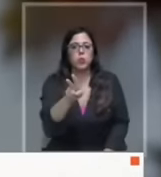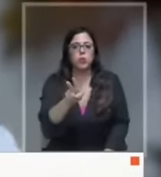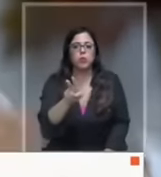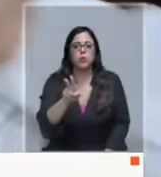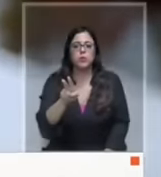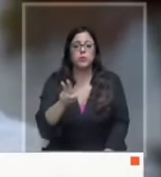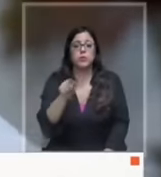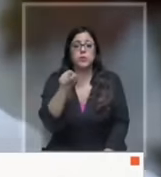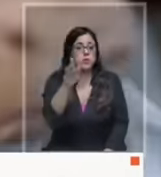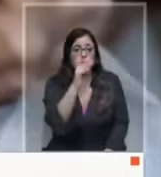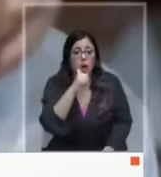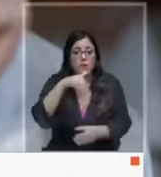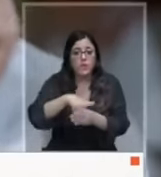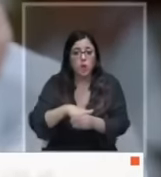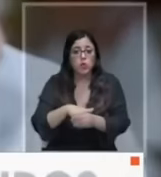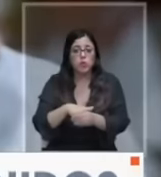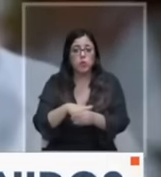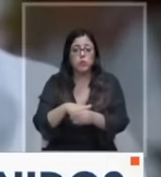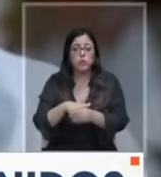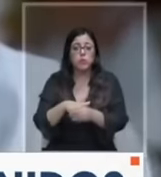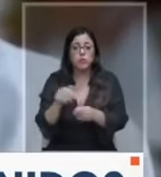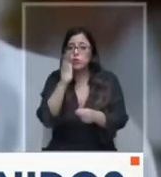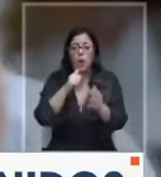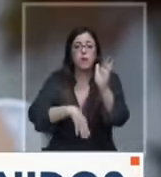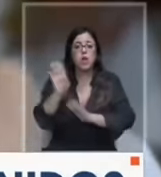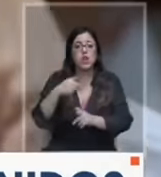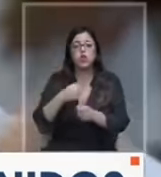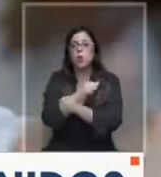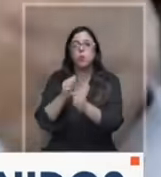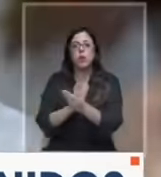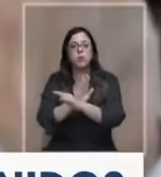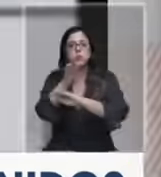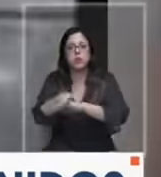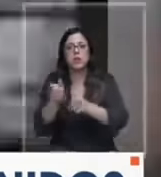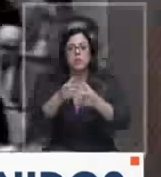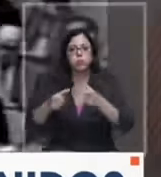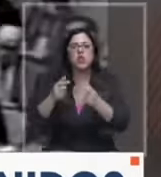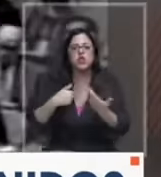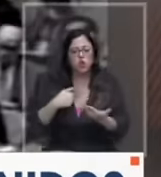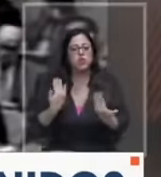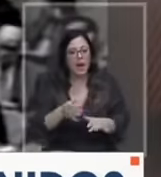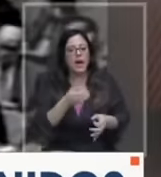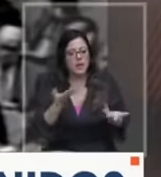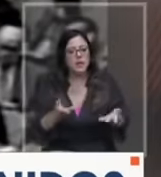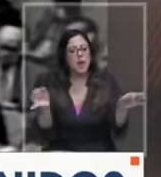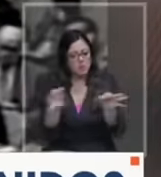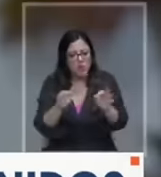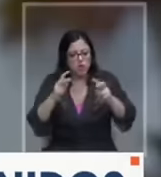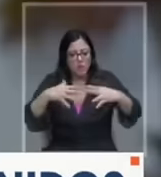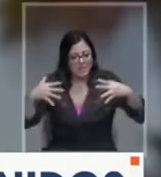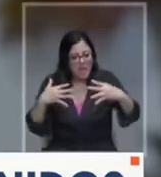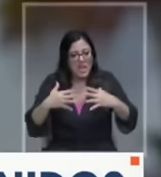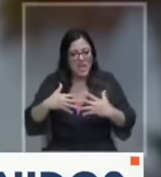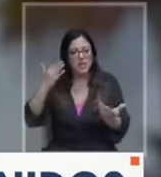mayorí poroo no voy al consejo de seguriad Declaro la guerra Direct yo le digo entonces Ah